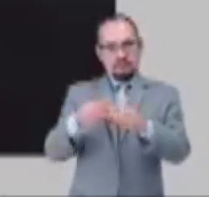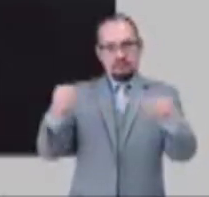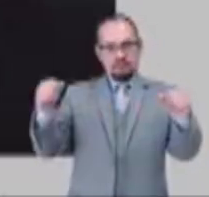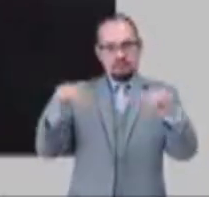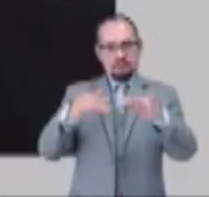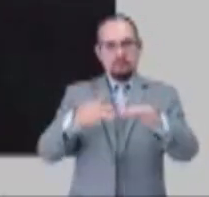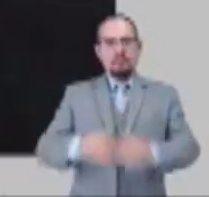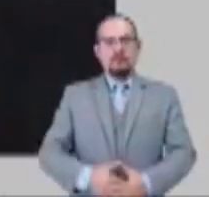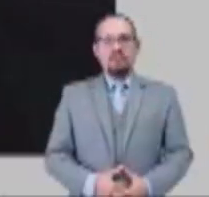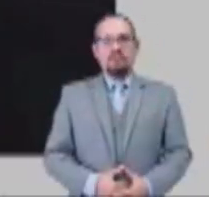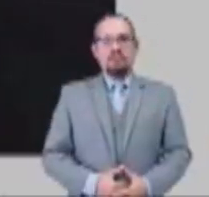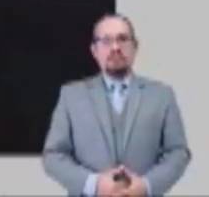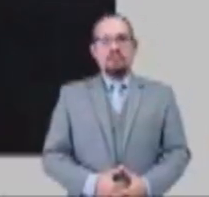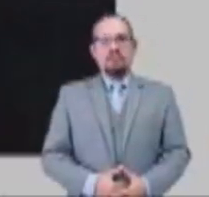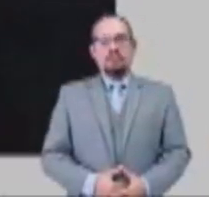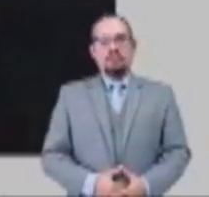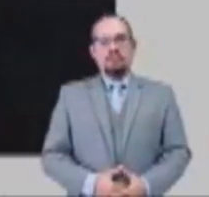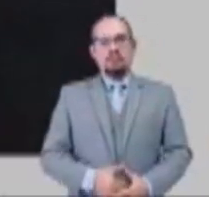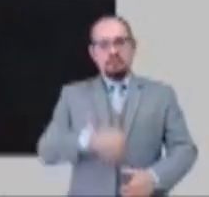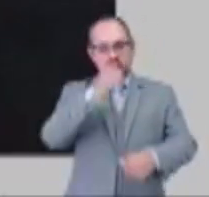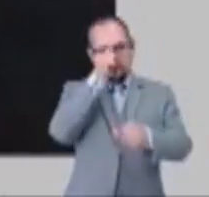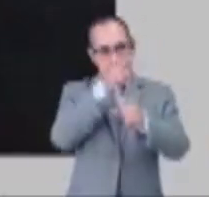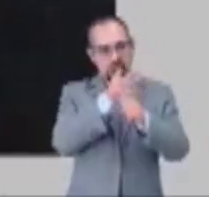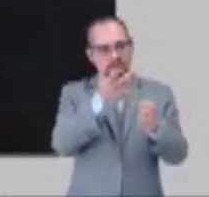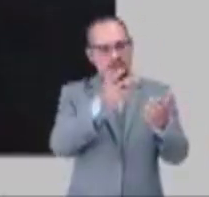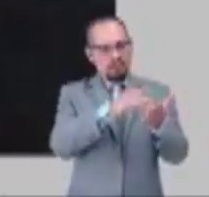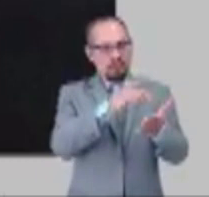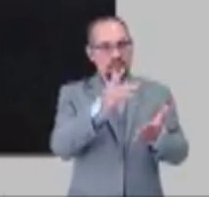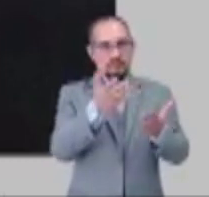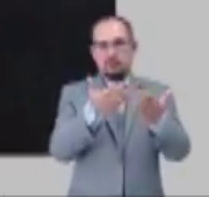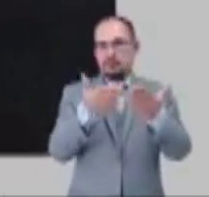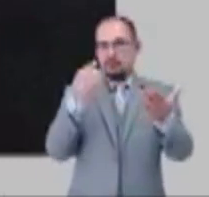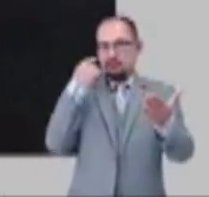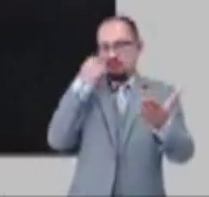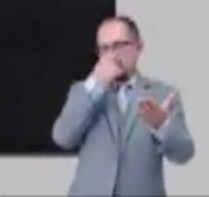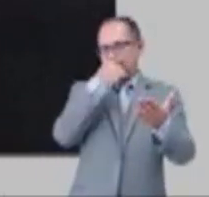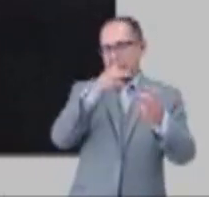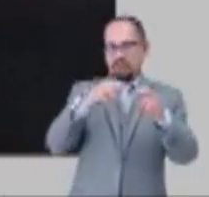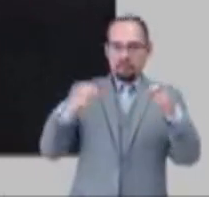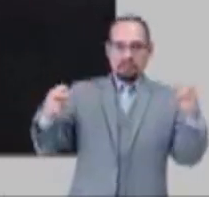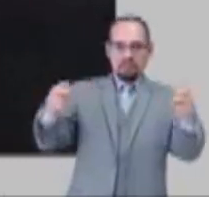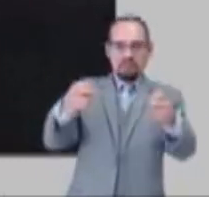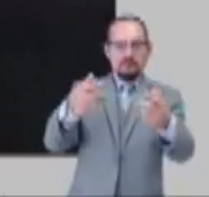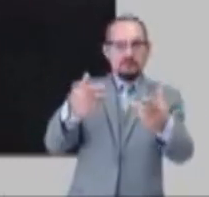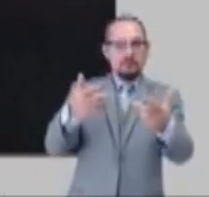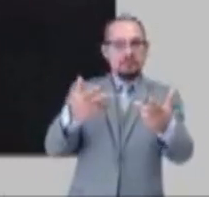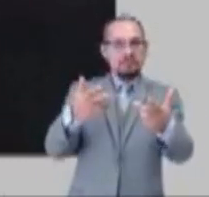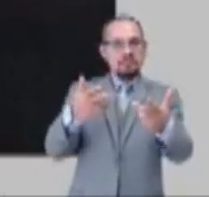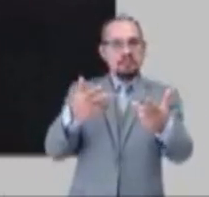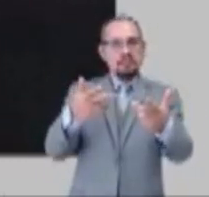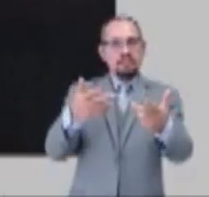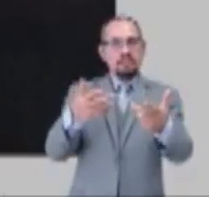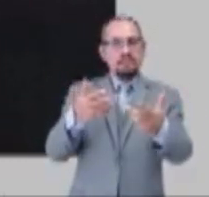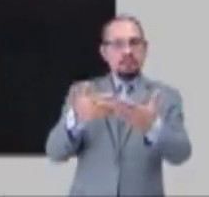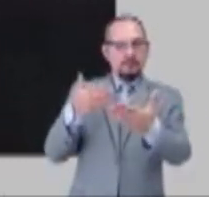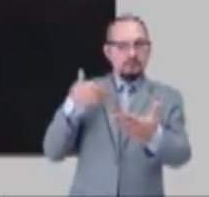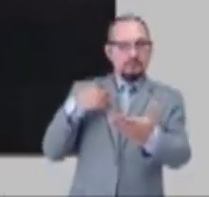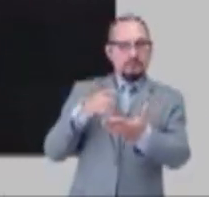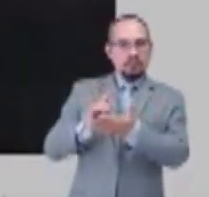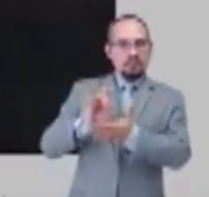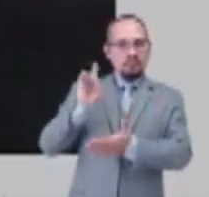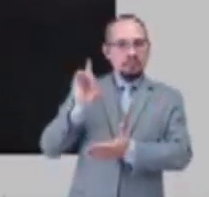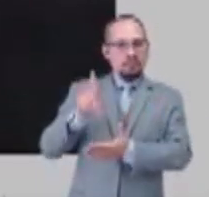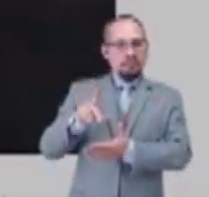temporal de seguimiento de los procesos electorales locales 2021-2022 del instituto nacional electoral en la cual